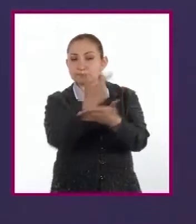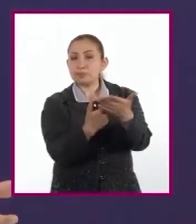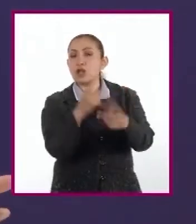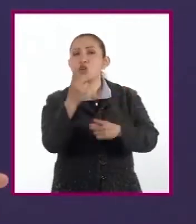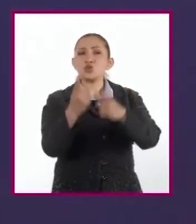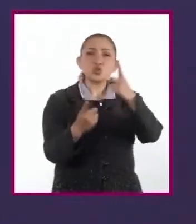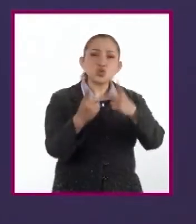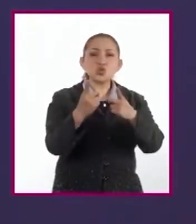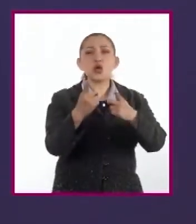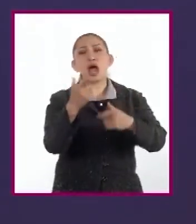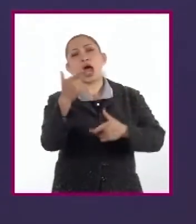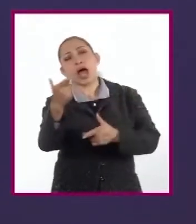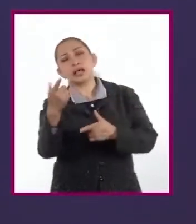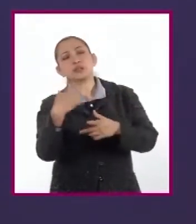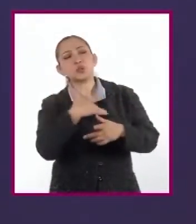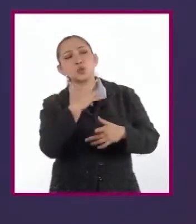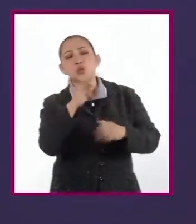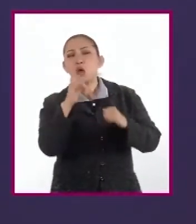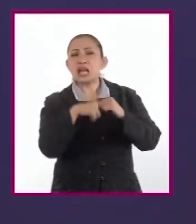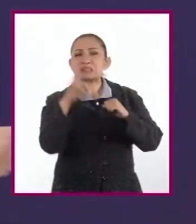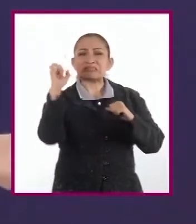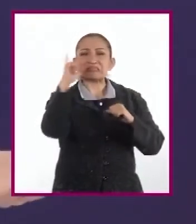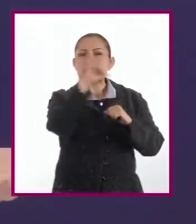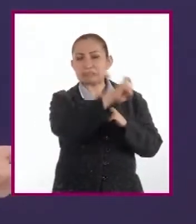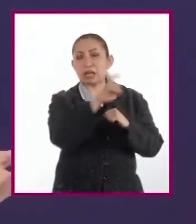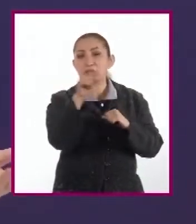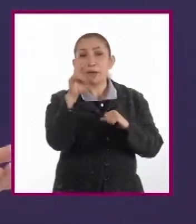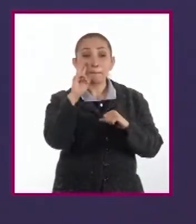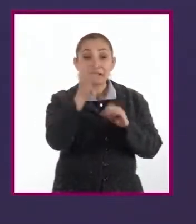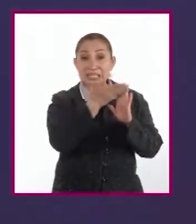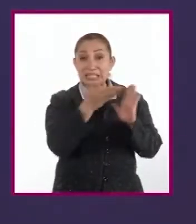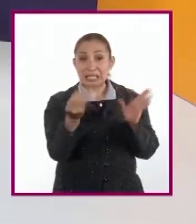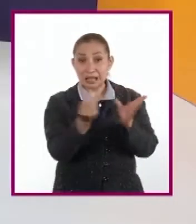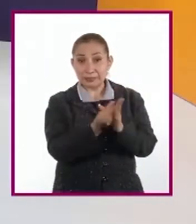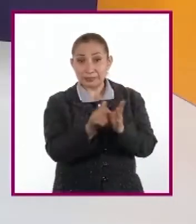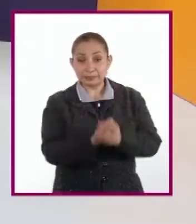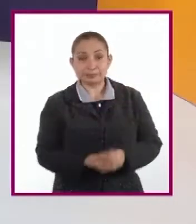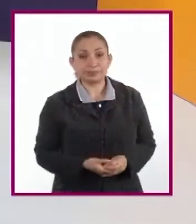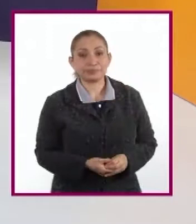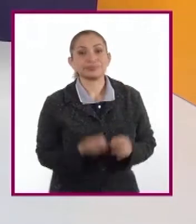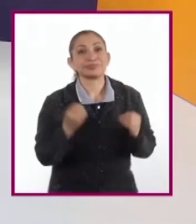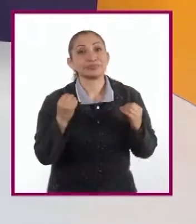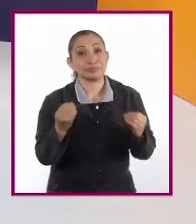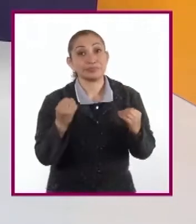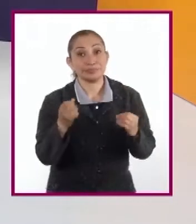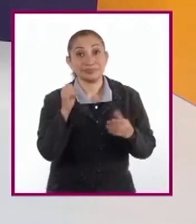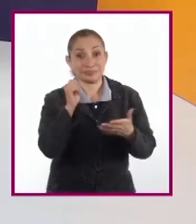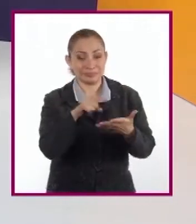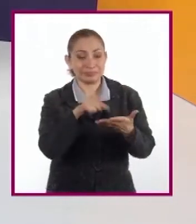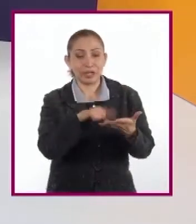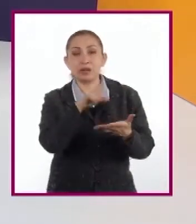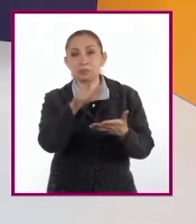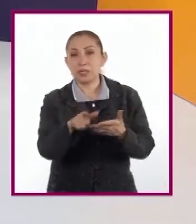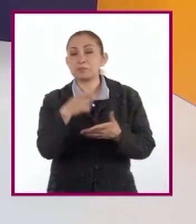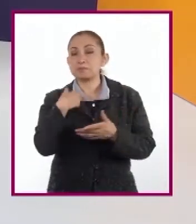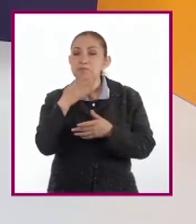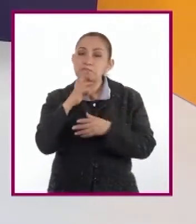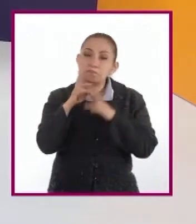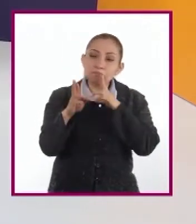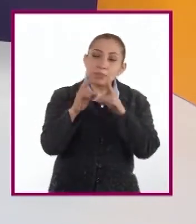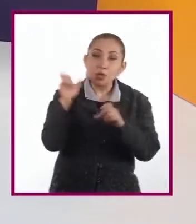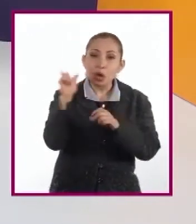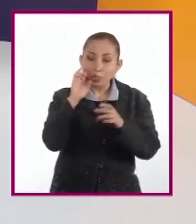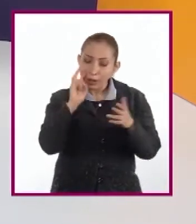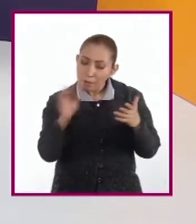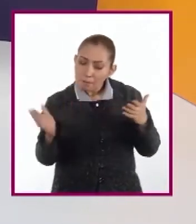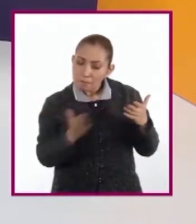dudas, inquietudes o dificultades que surjan ante lo expuesto. Muchas de estas las podrán resolver al momento